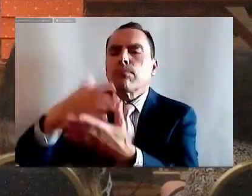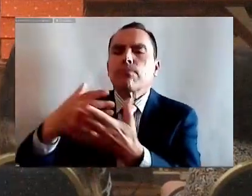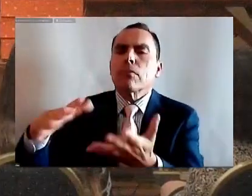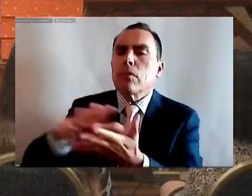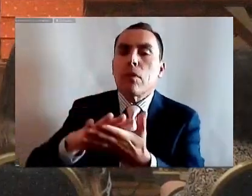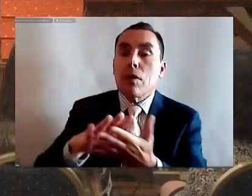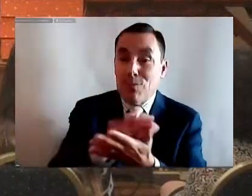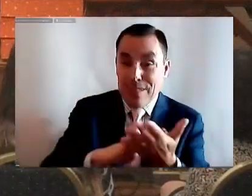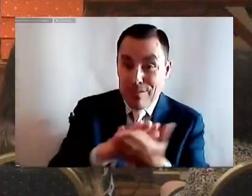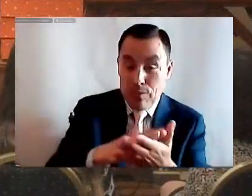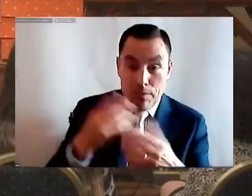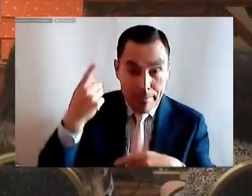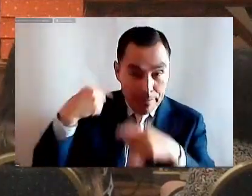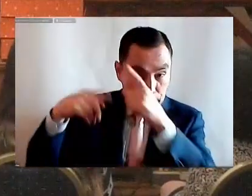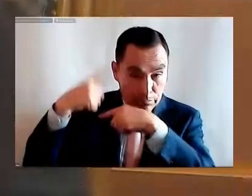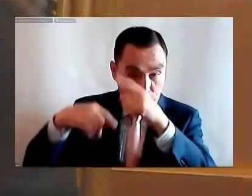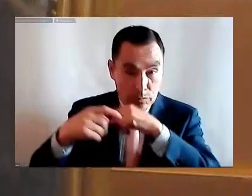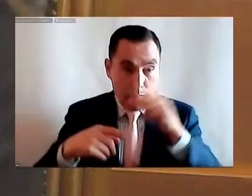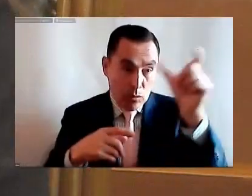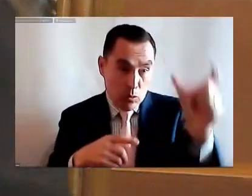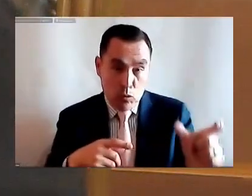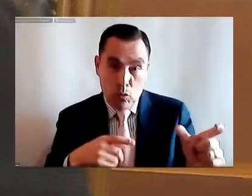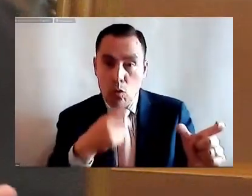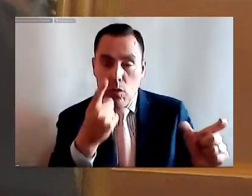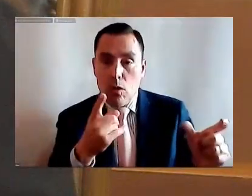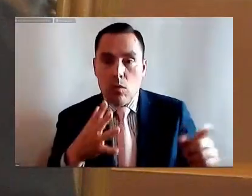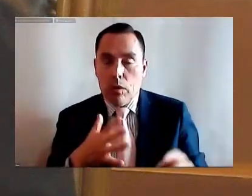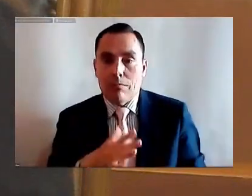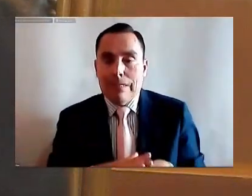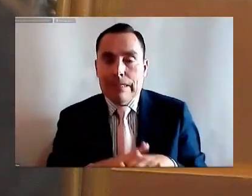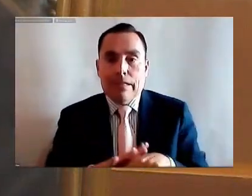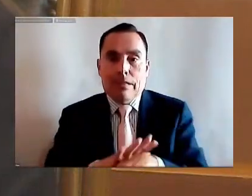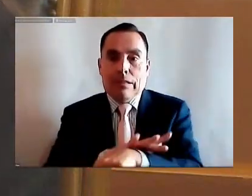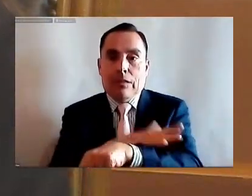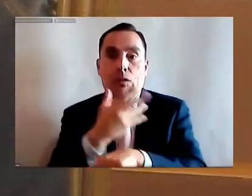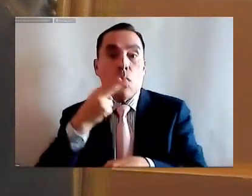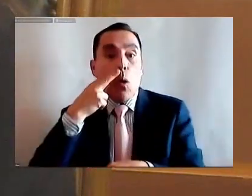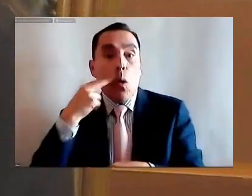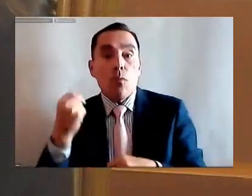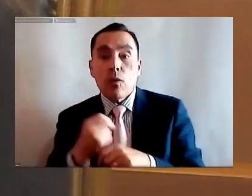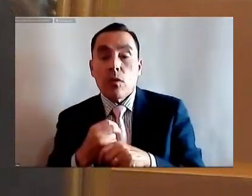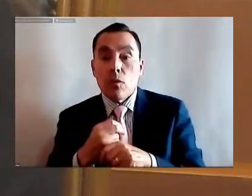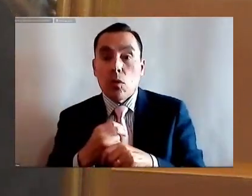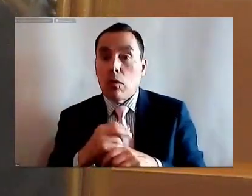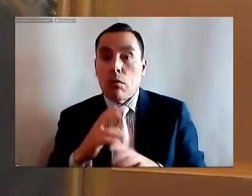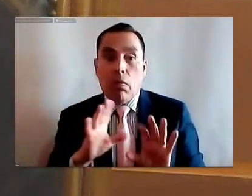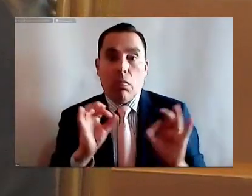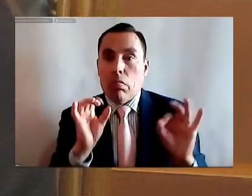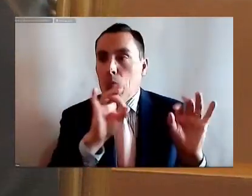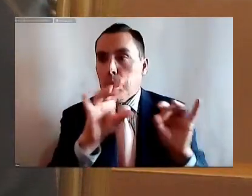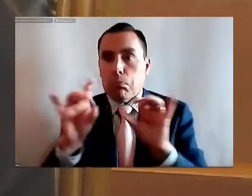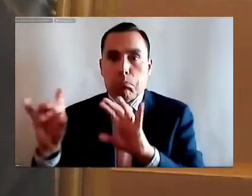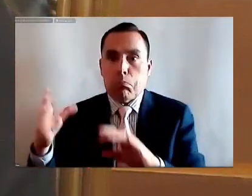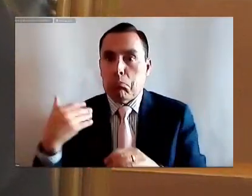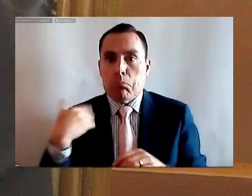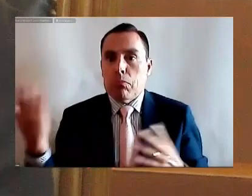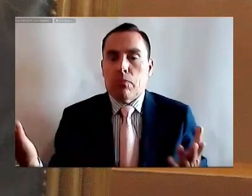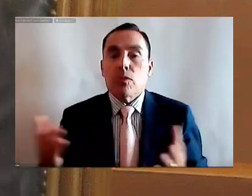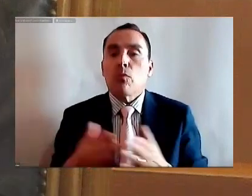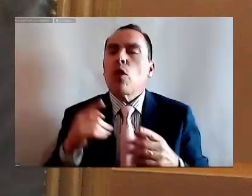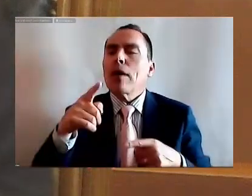ser la sensibilidad de un hombre, entonces claro, ningún caso importa. Pero me parece que ahí hay un juego de